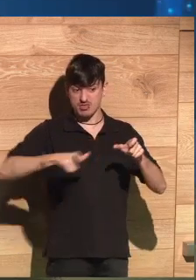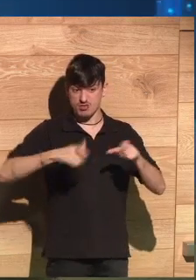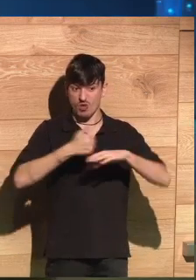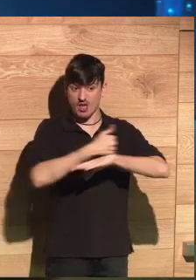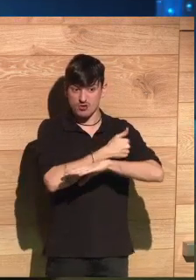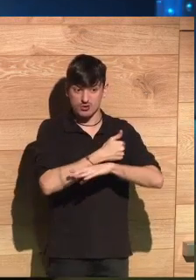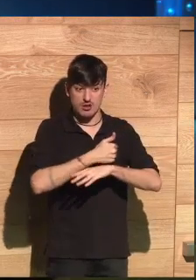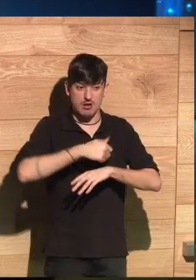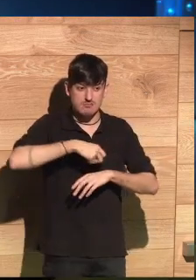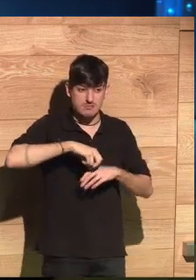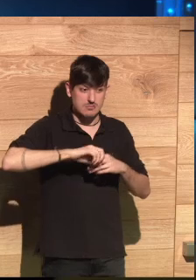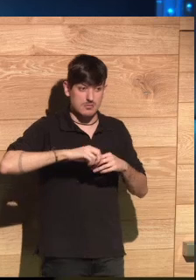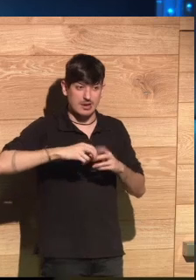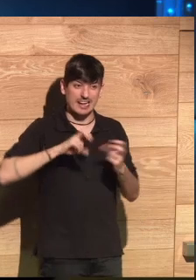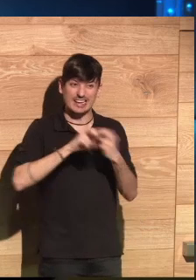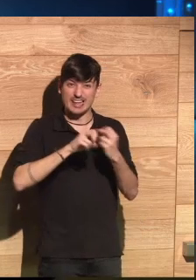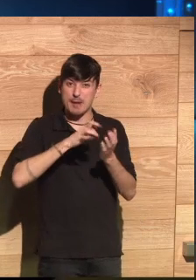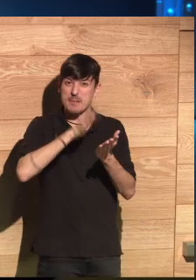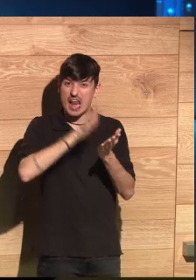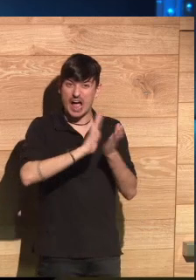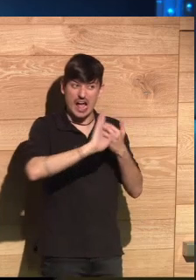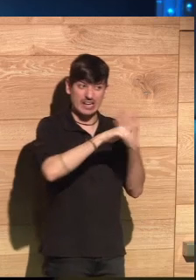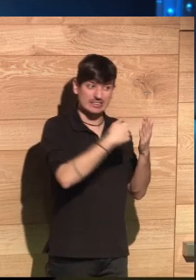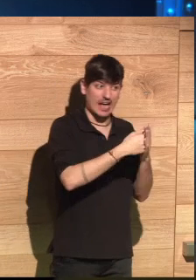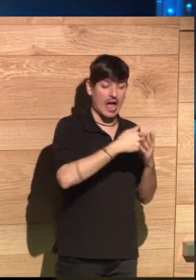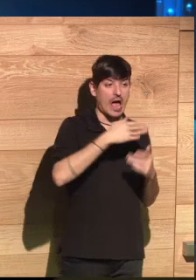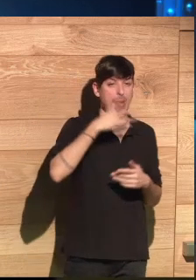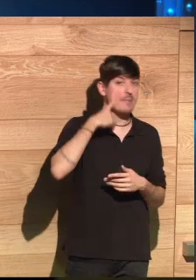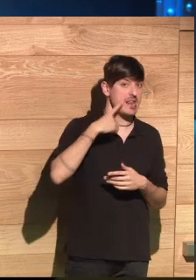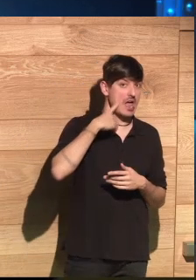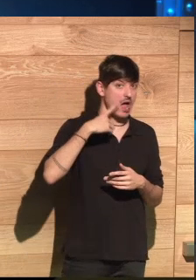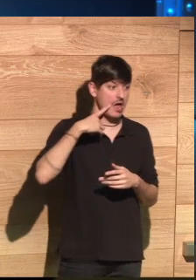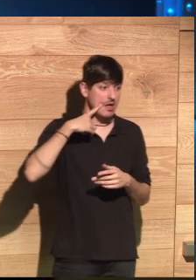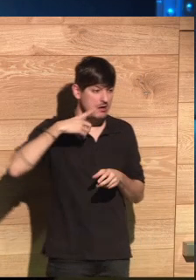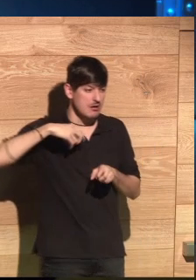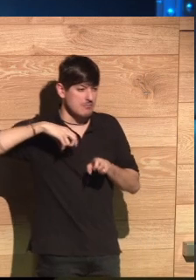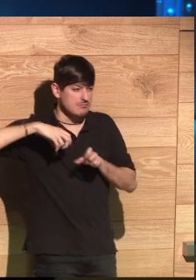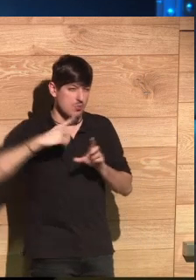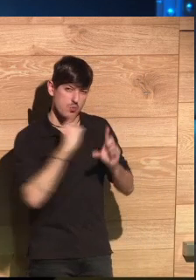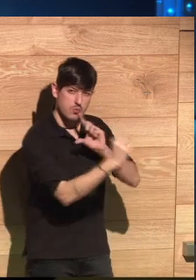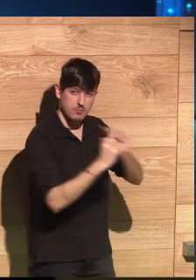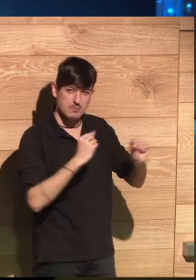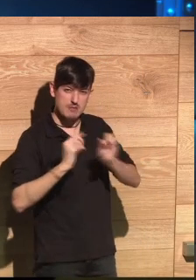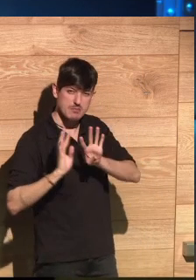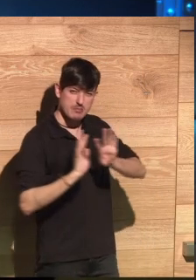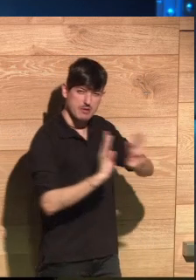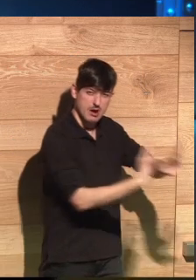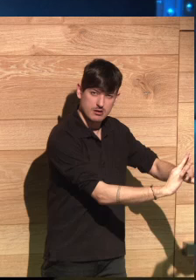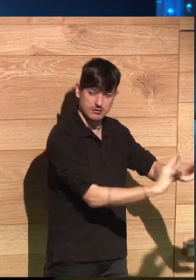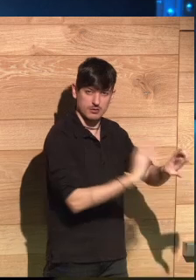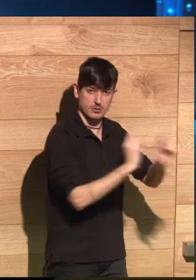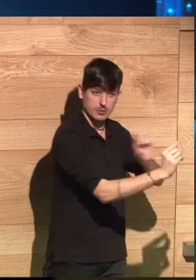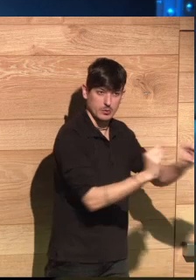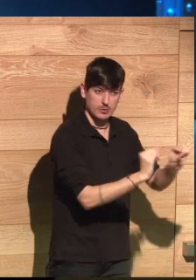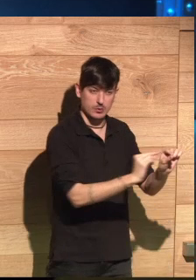la carretera hasta Almería, mientras los bombardeaba la aviación, la marina y también la artillería terrestre del Ejército Nacional,